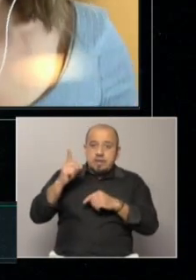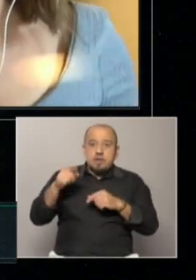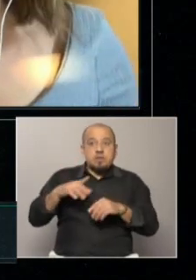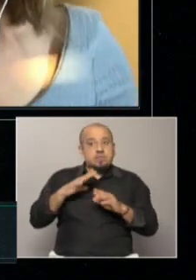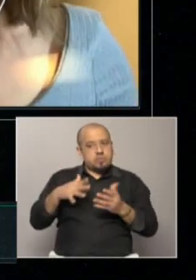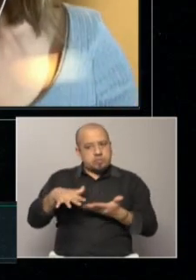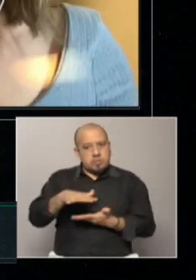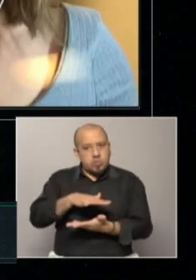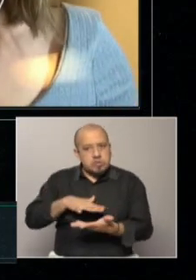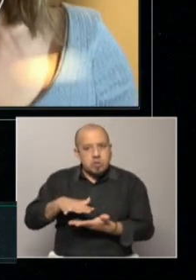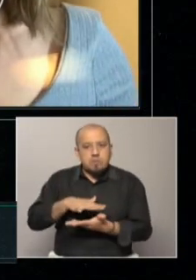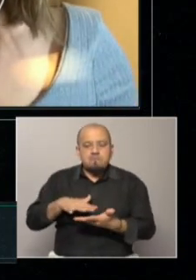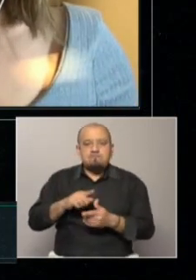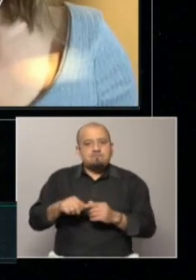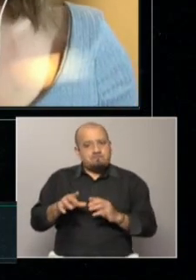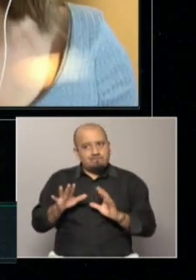vivieron situaciones